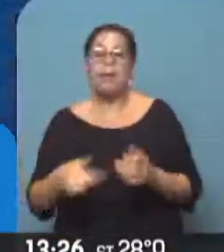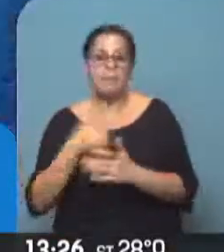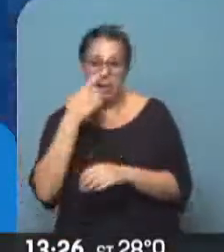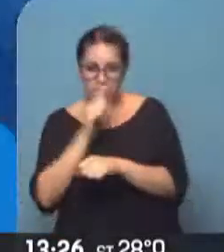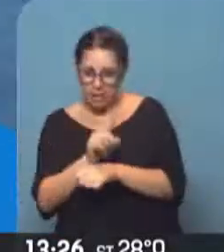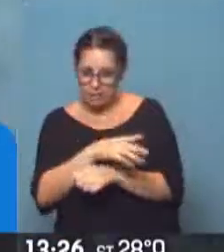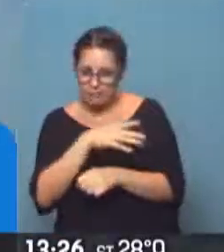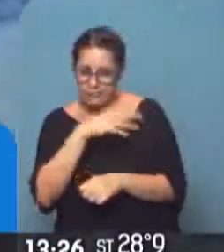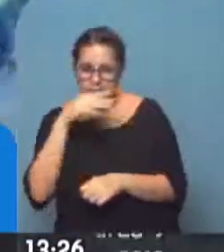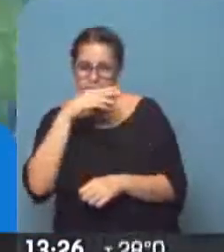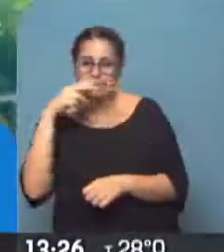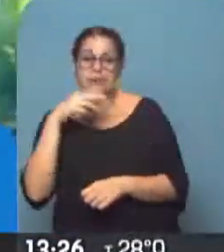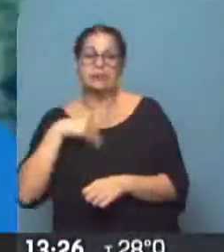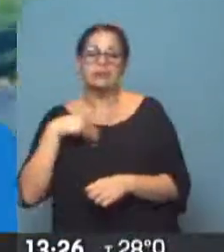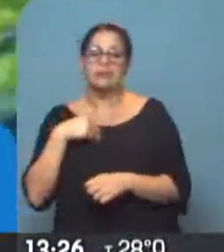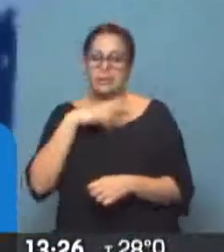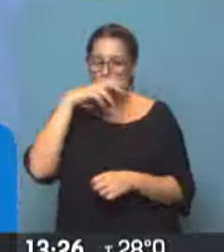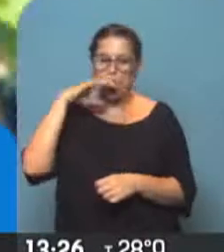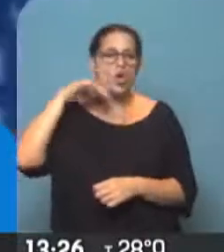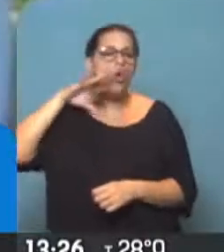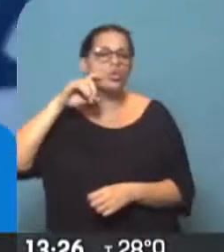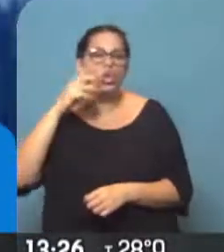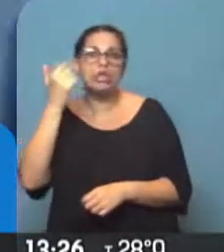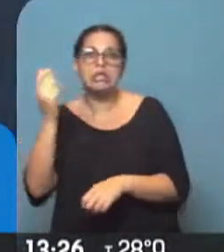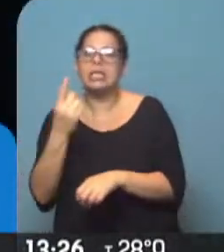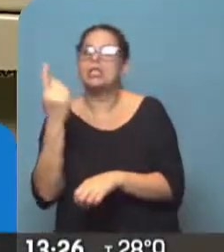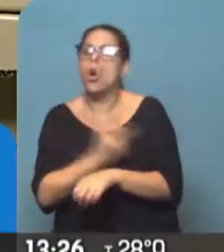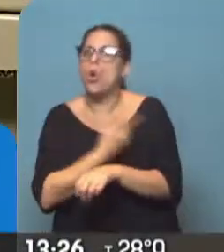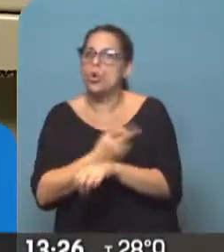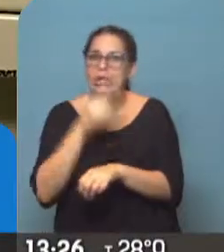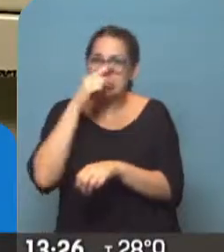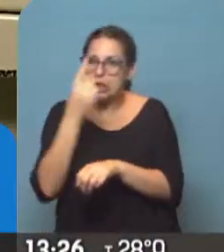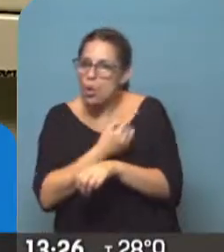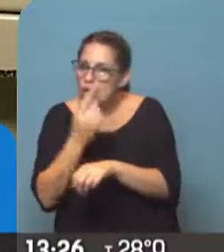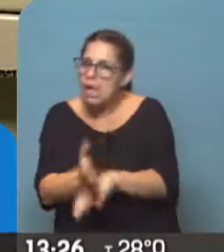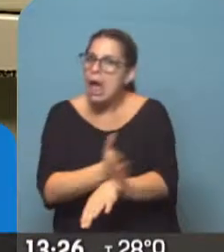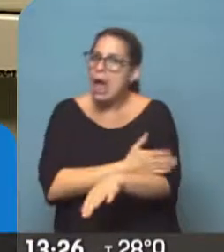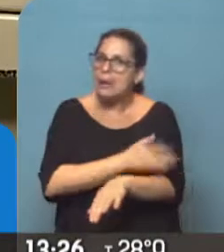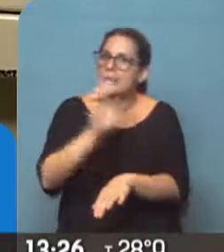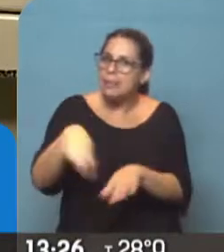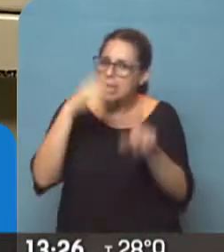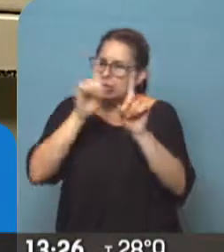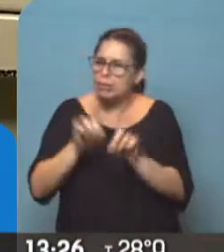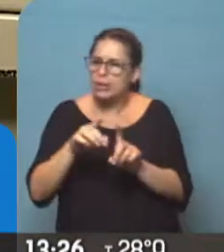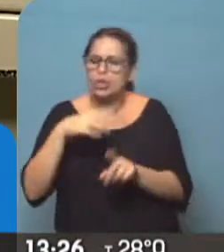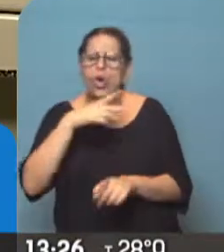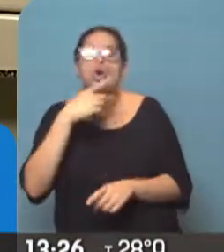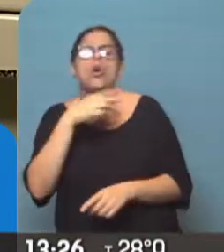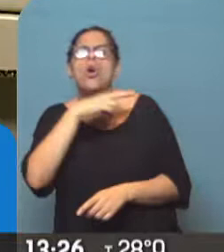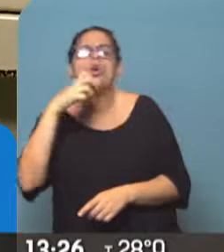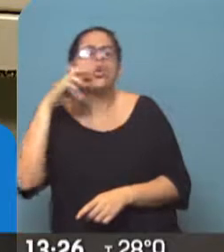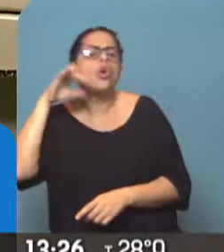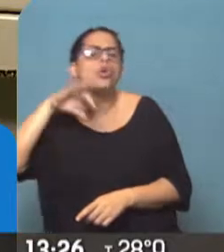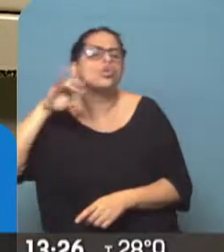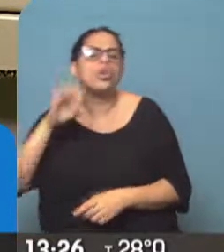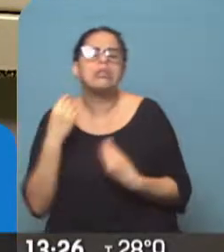perros perciben el olor a ozono seis horas antes siete horas antes de la tormenta que es el olor a sol ausó no el